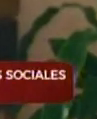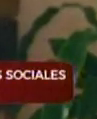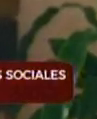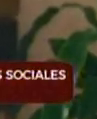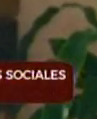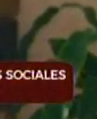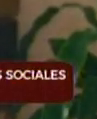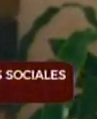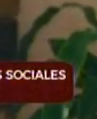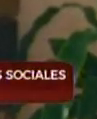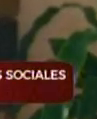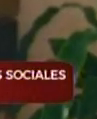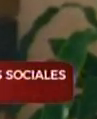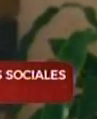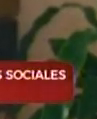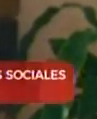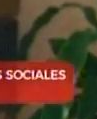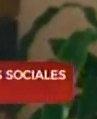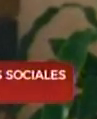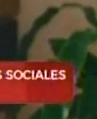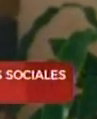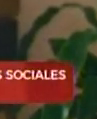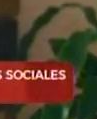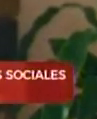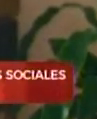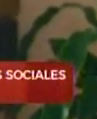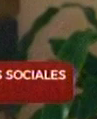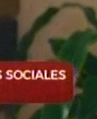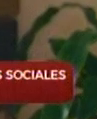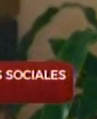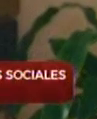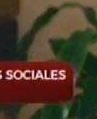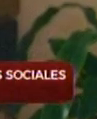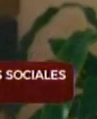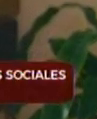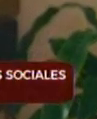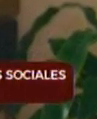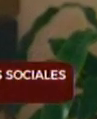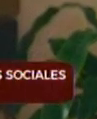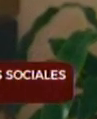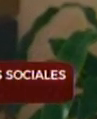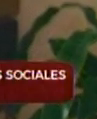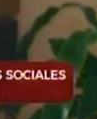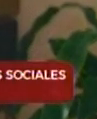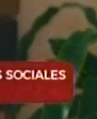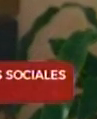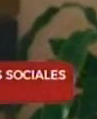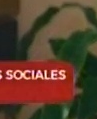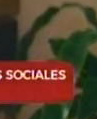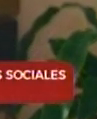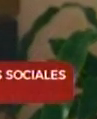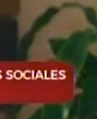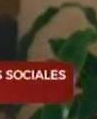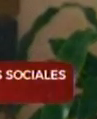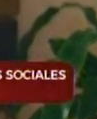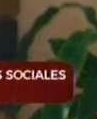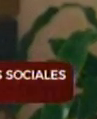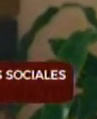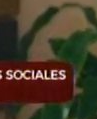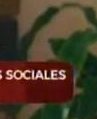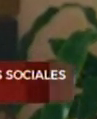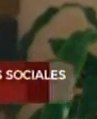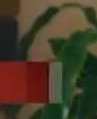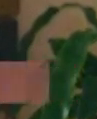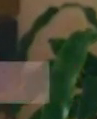profundidad las complejidades, las innumerables variables que se entrecruzan en una sociedad